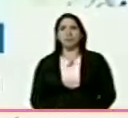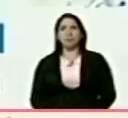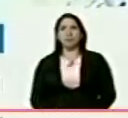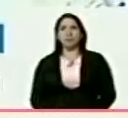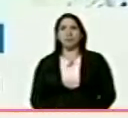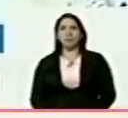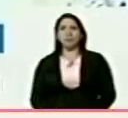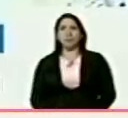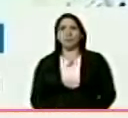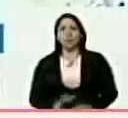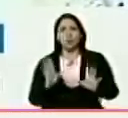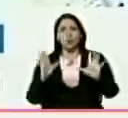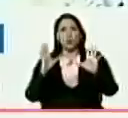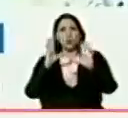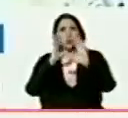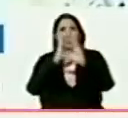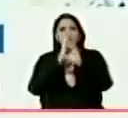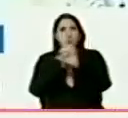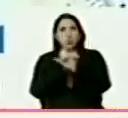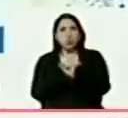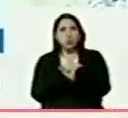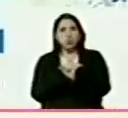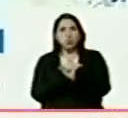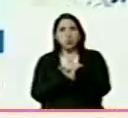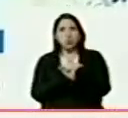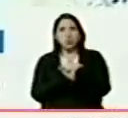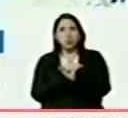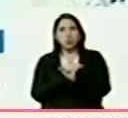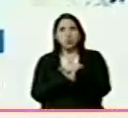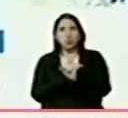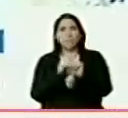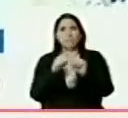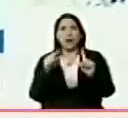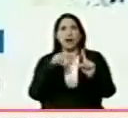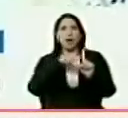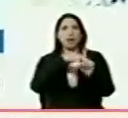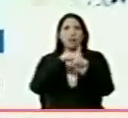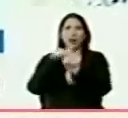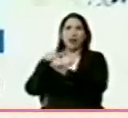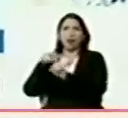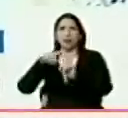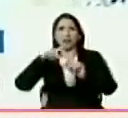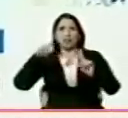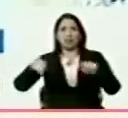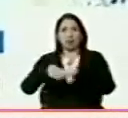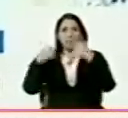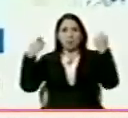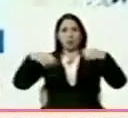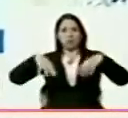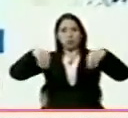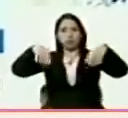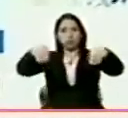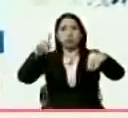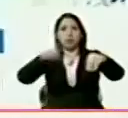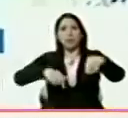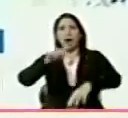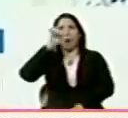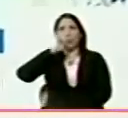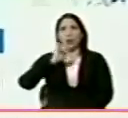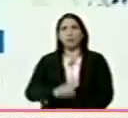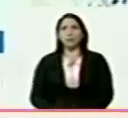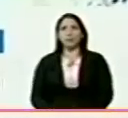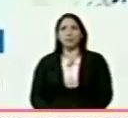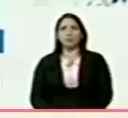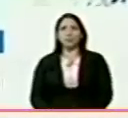a la oscuridad para captar la electricidad y para el agua,